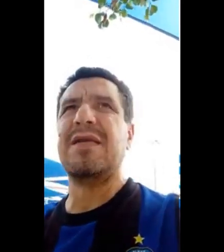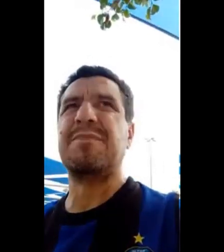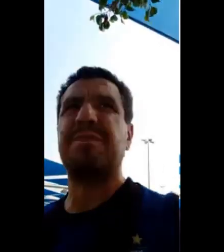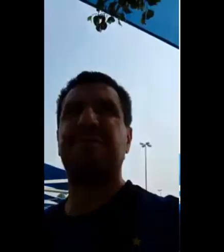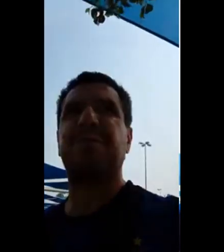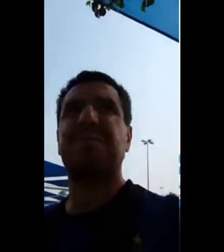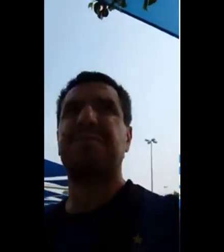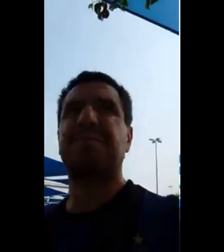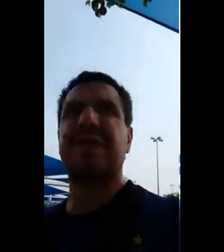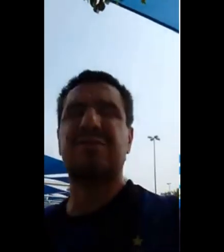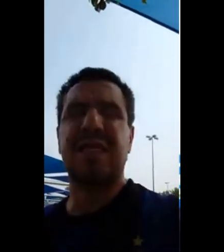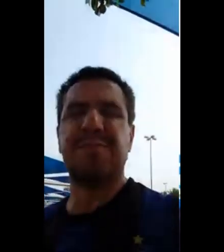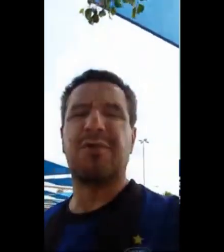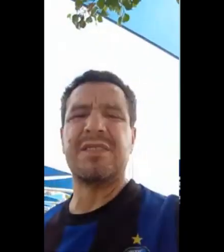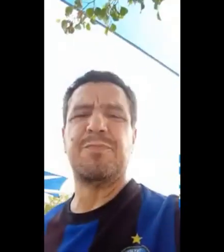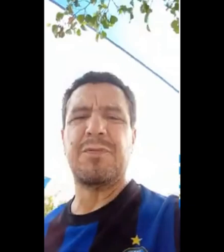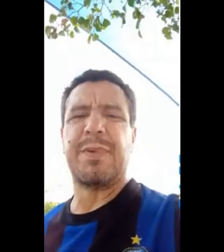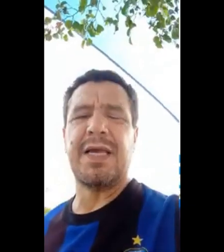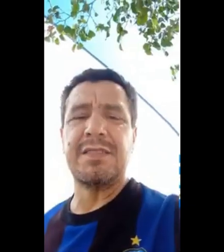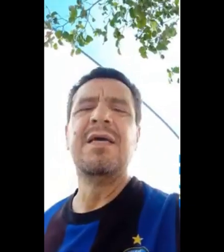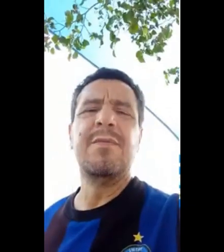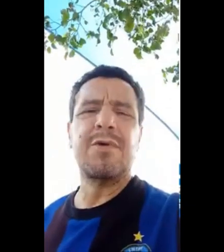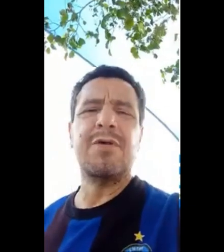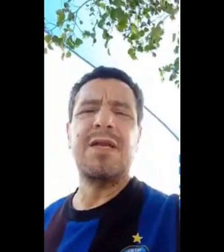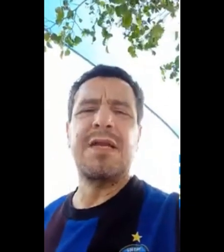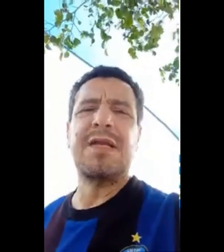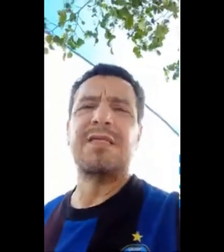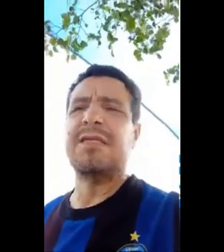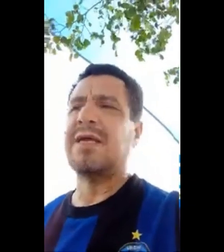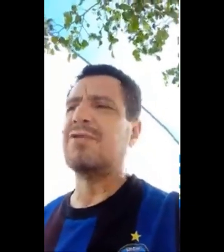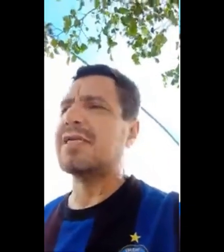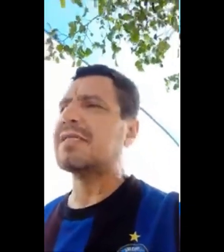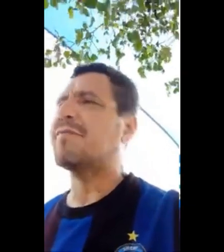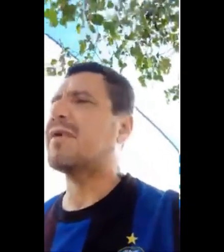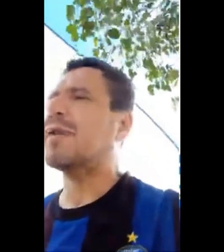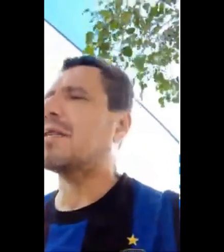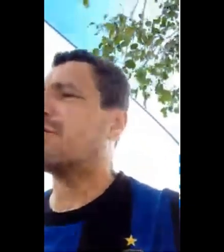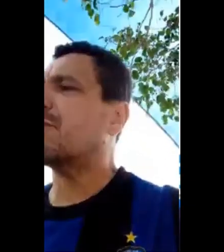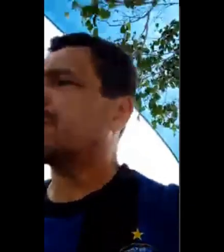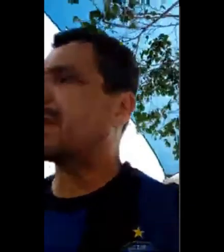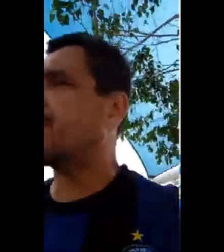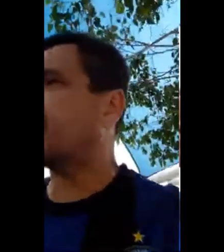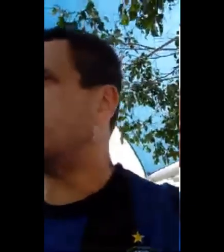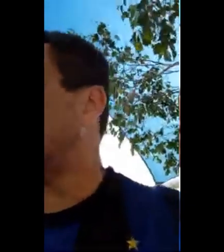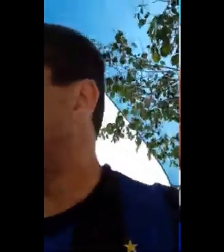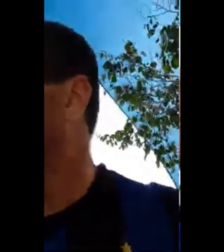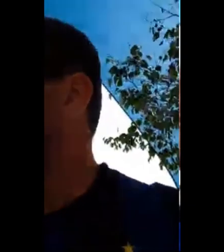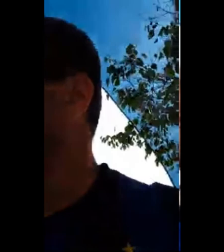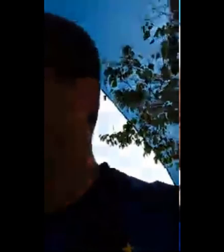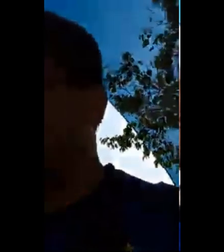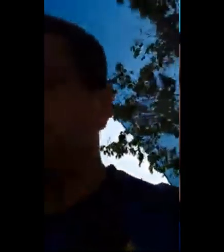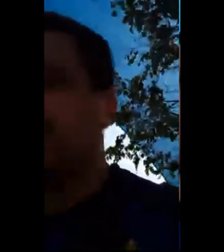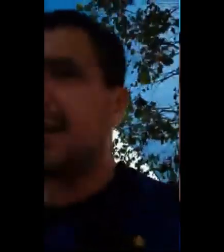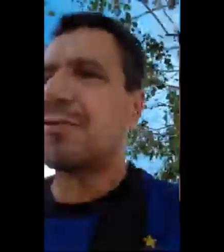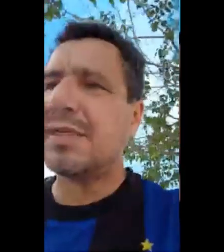bolas de redes sociales progresistas, puras pendejadas. ¿Por qué no le dieron chance a Felipe Calderón con su partido? Porque le tienen miedo,